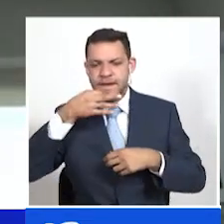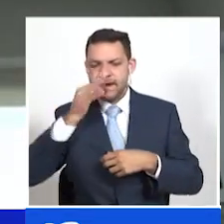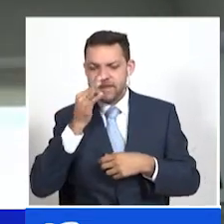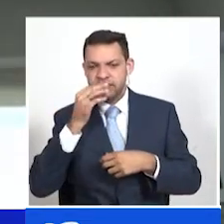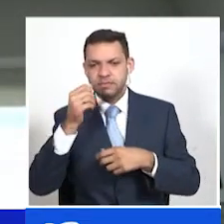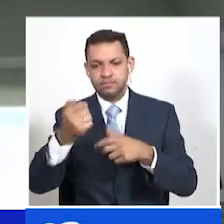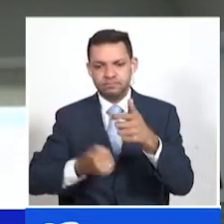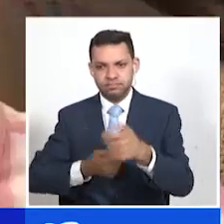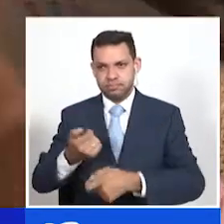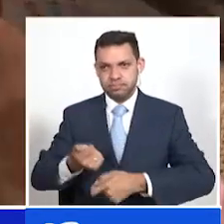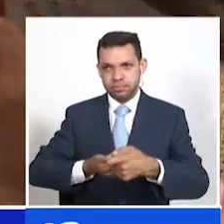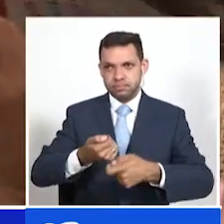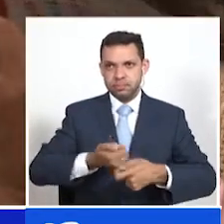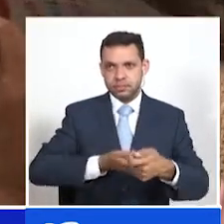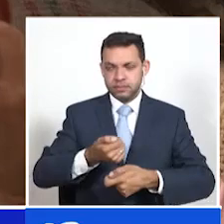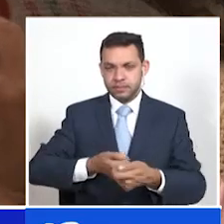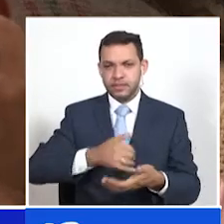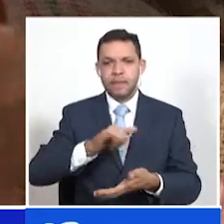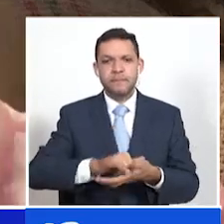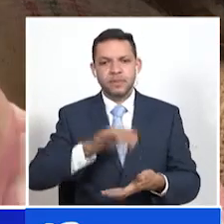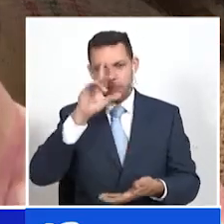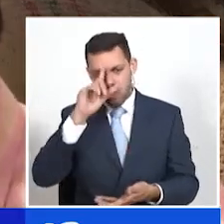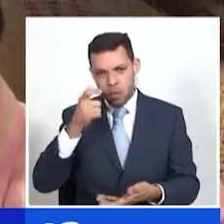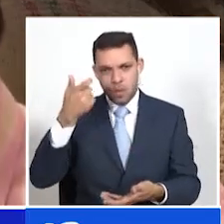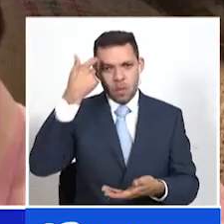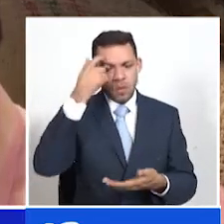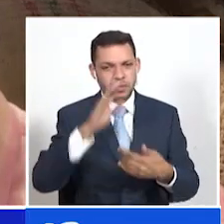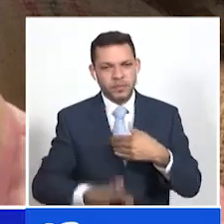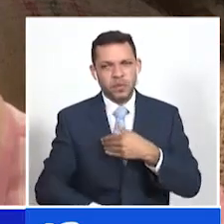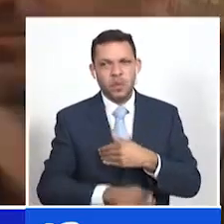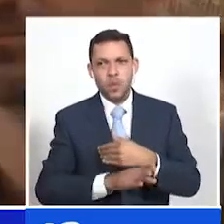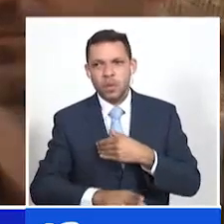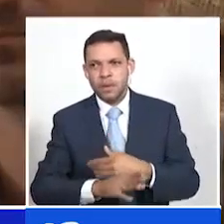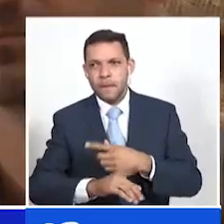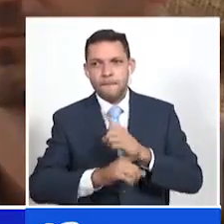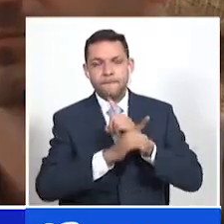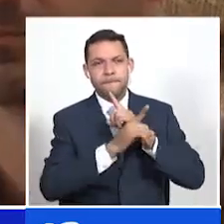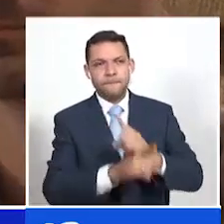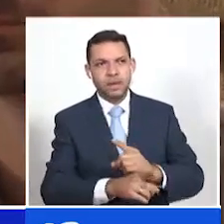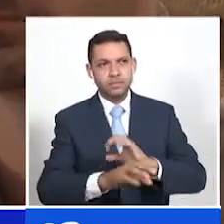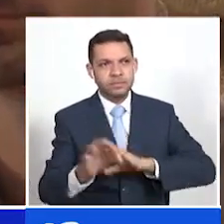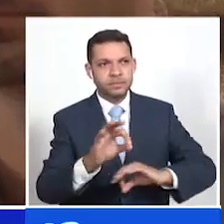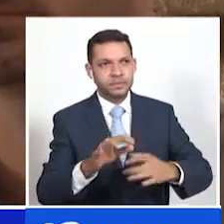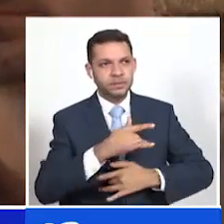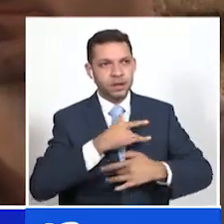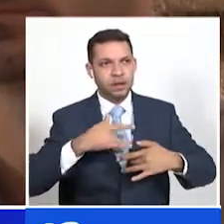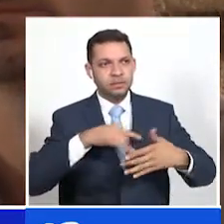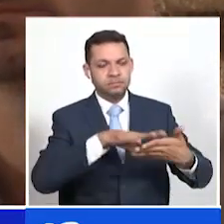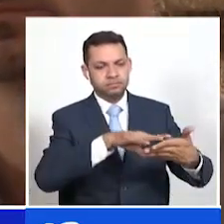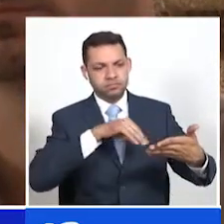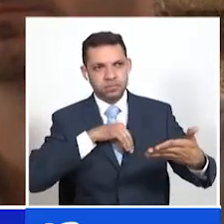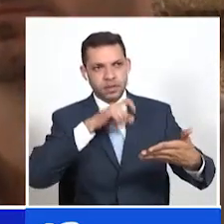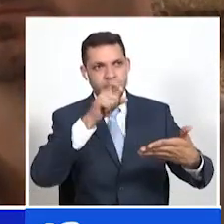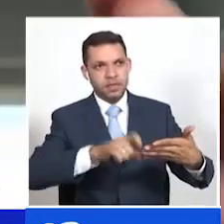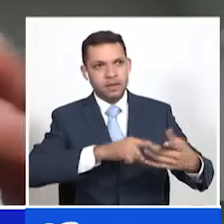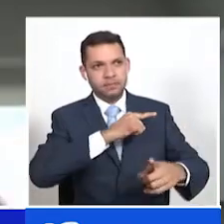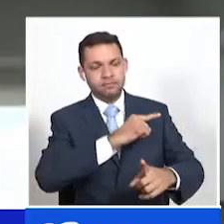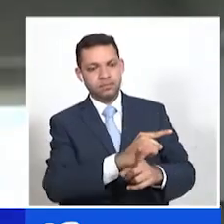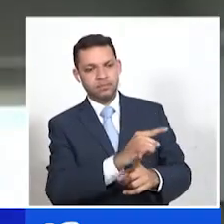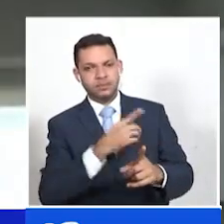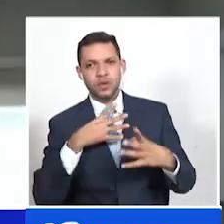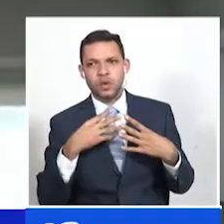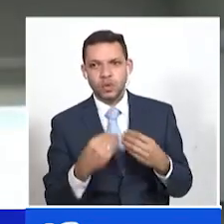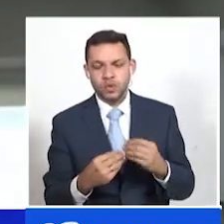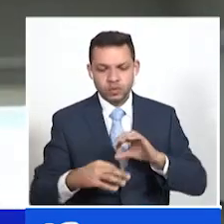otros departamentos. Las autoridades insisten en la importancia de cumplir con los protocolos de bioseguridad. La recomendación clara